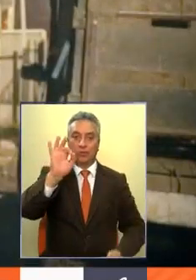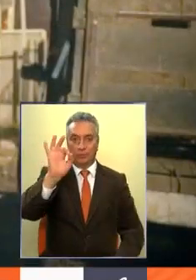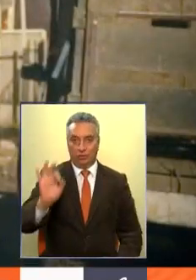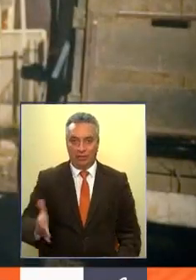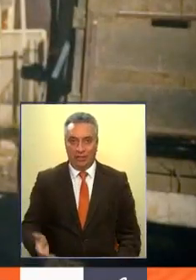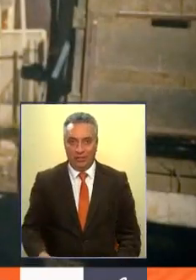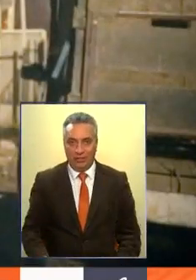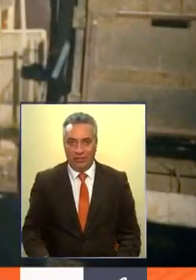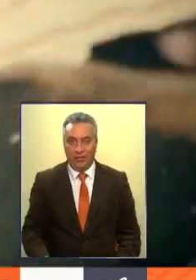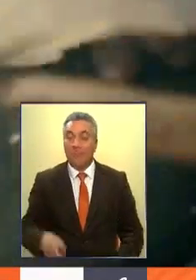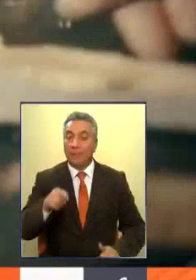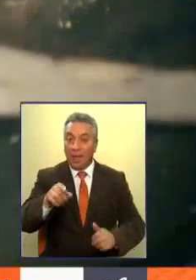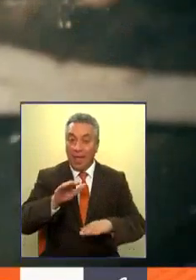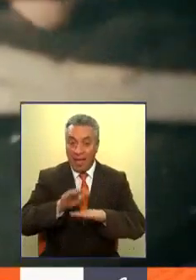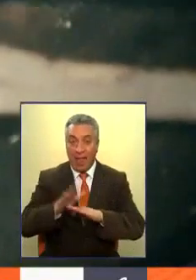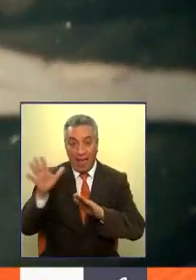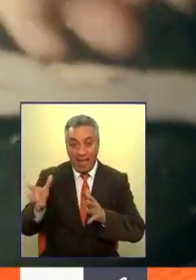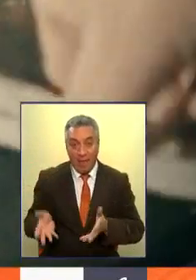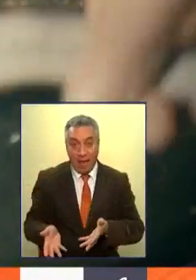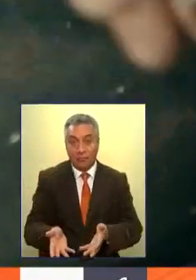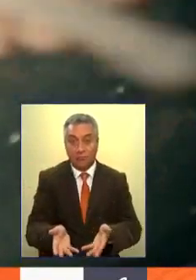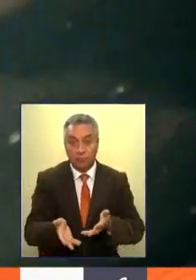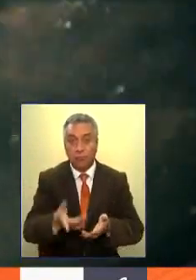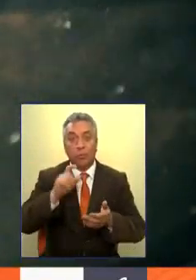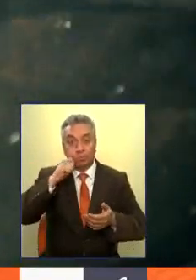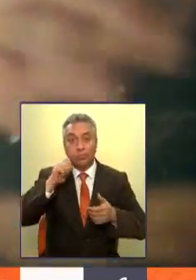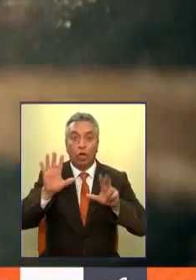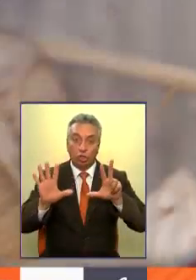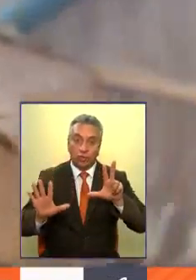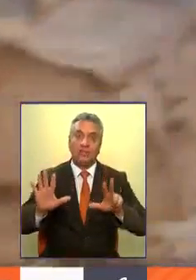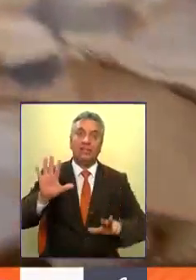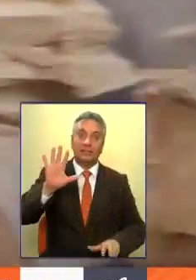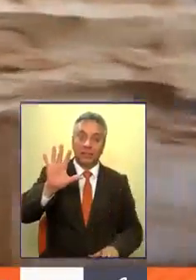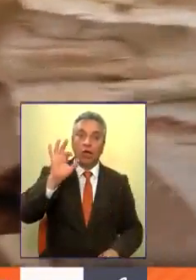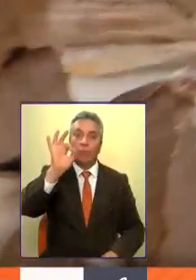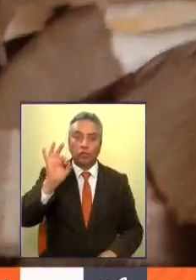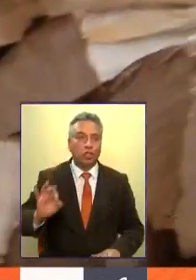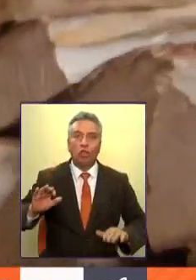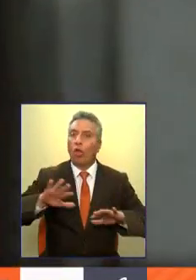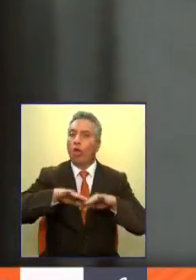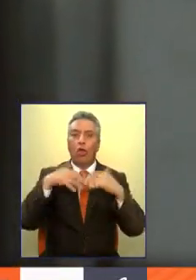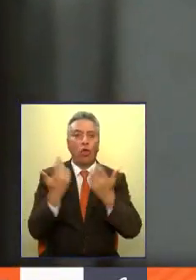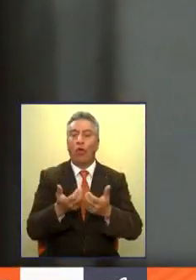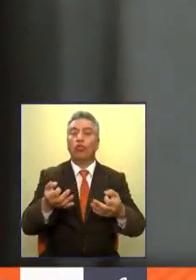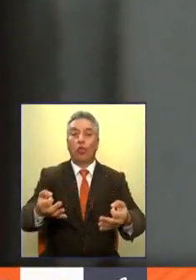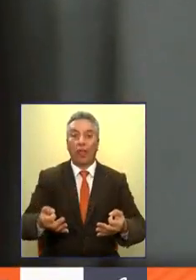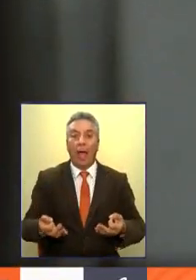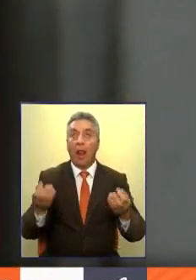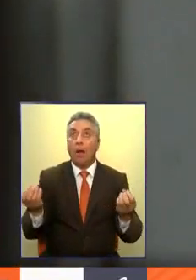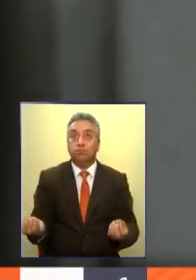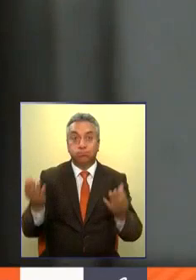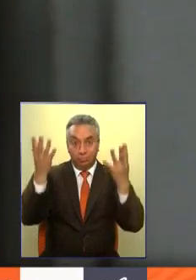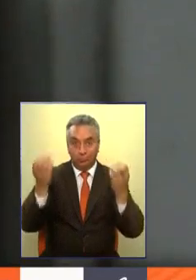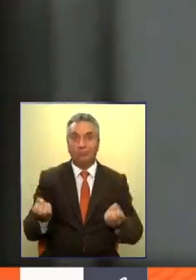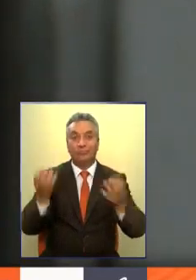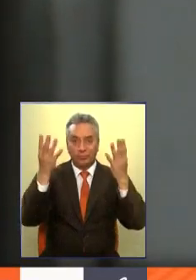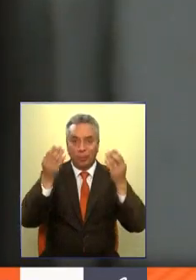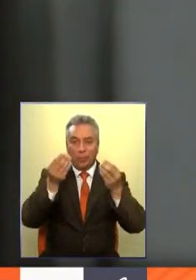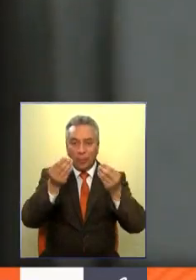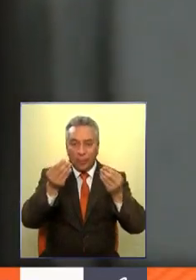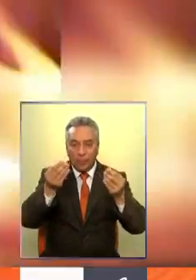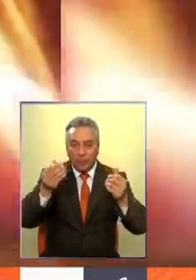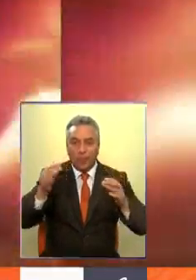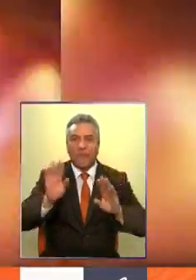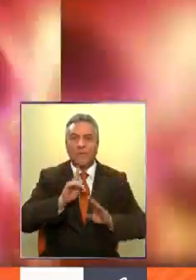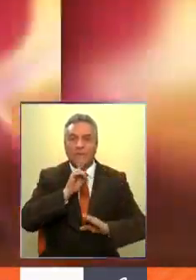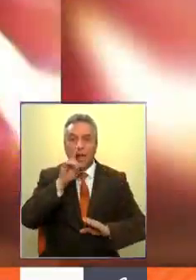la leña para calefacción significa un 85% del total de las emisiones de material particulado fino a nivel